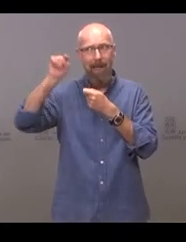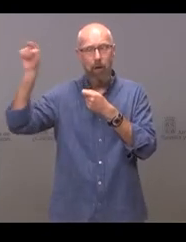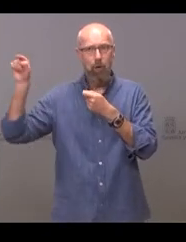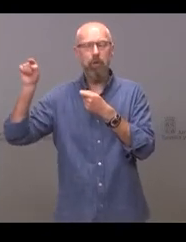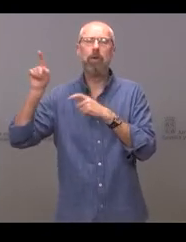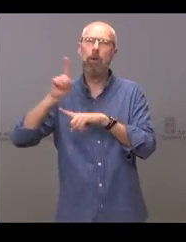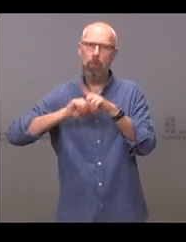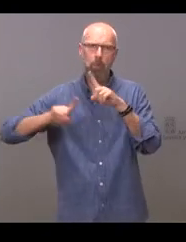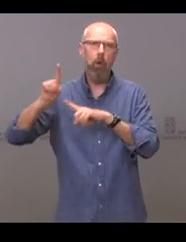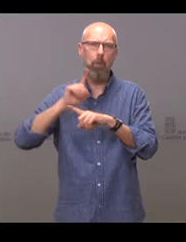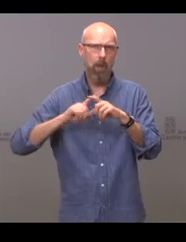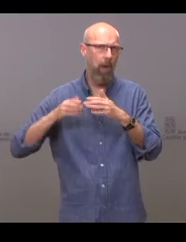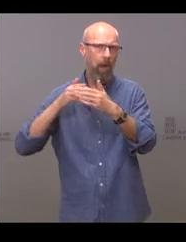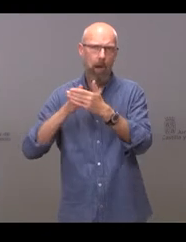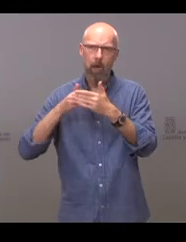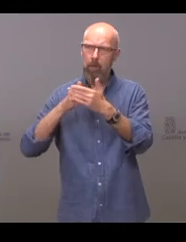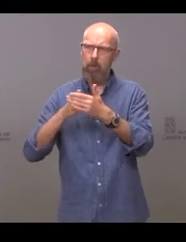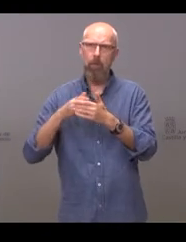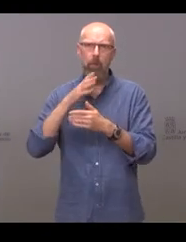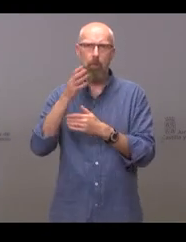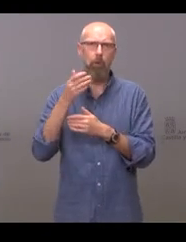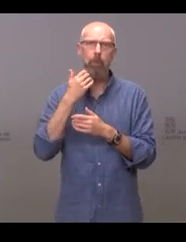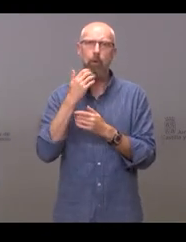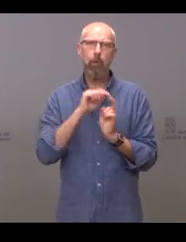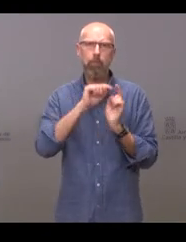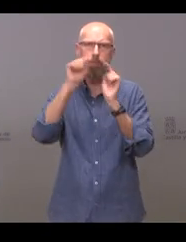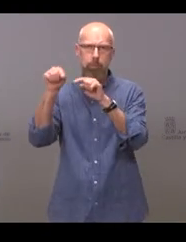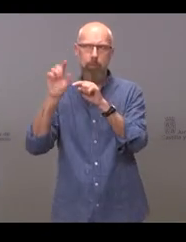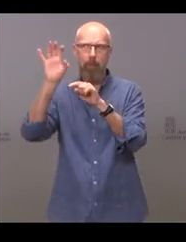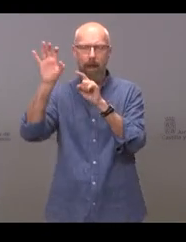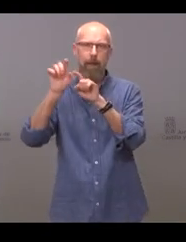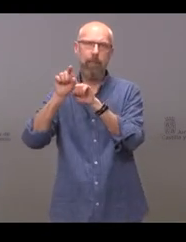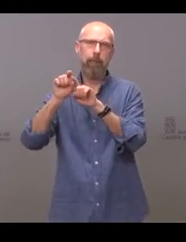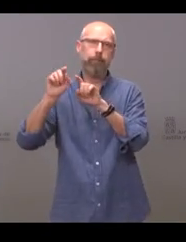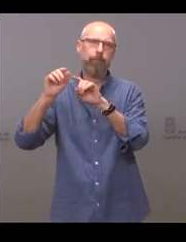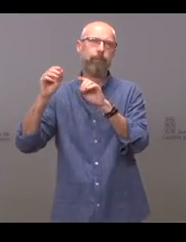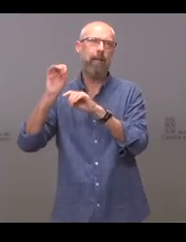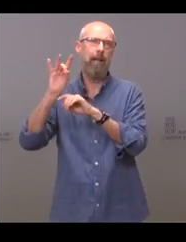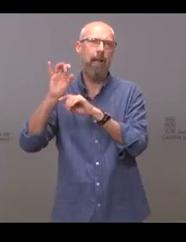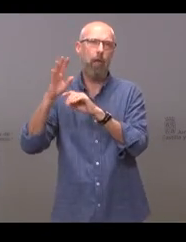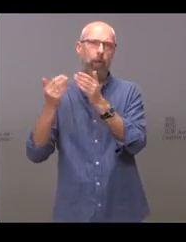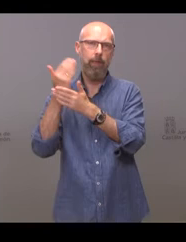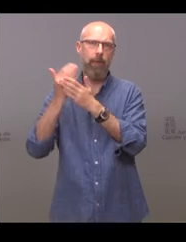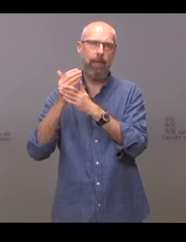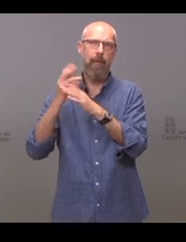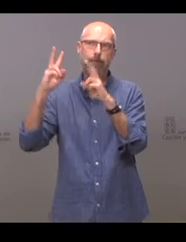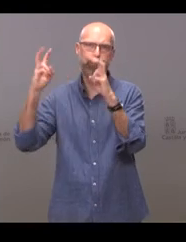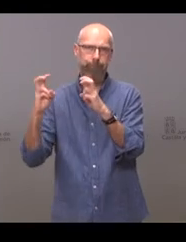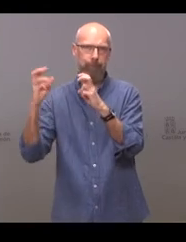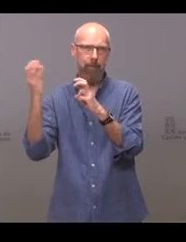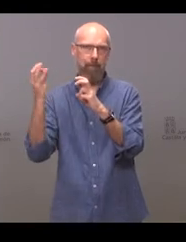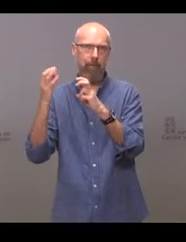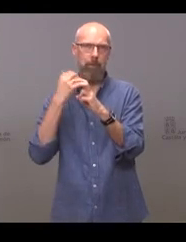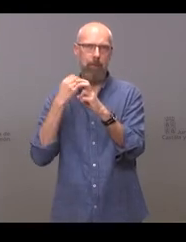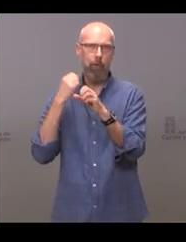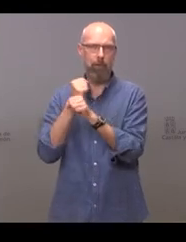y verán las dificultades porque tienen cuando llegan a un determinado país tienen que guardar cuarentena son 14 días en los cuales los empleados están ahí trabajando